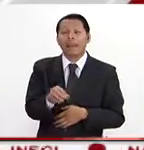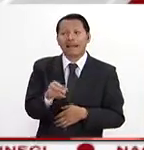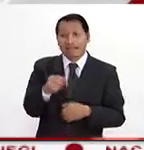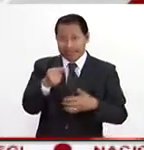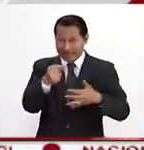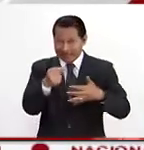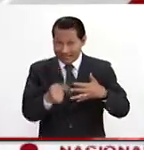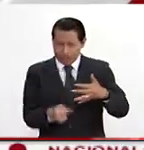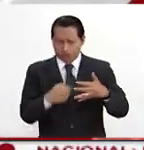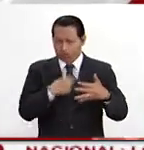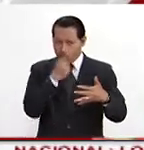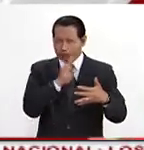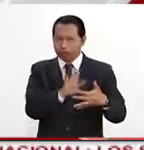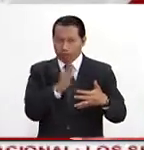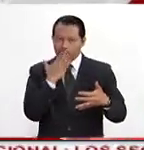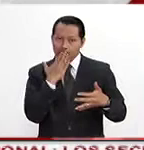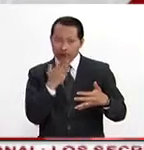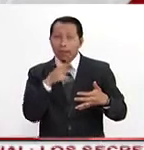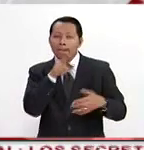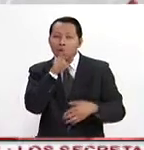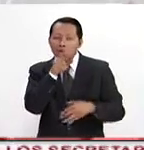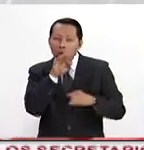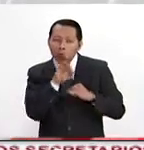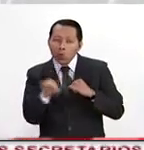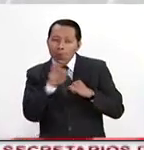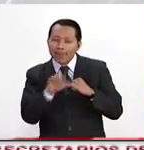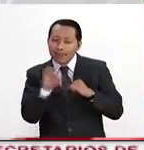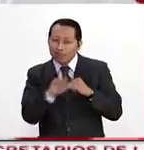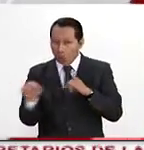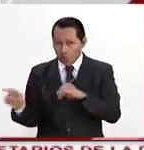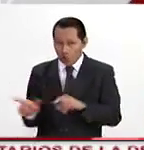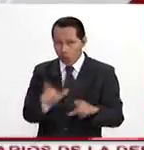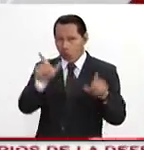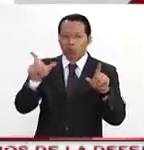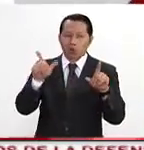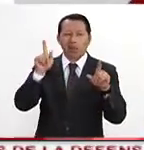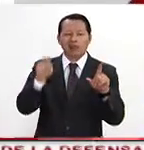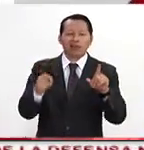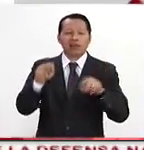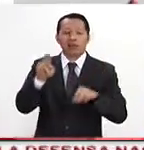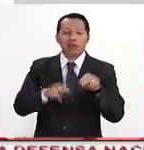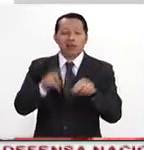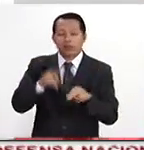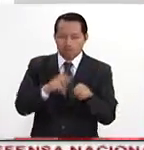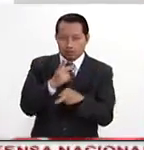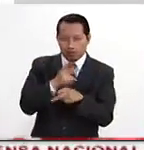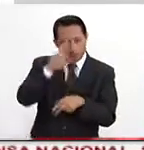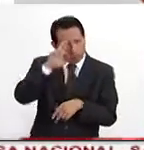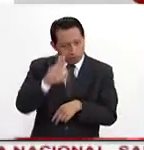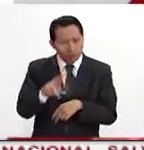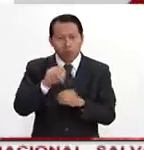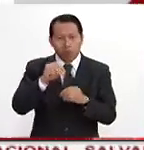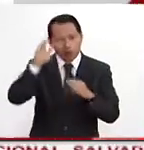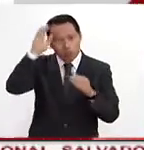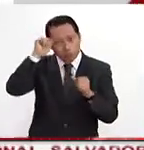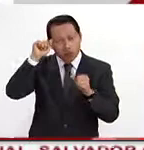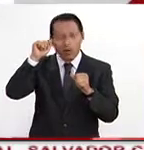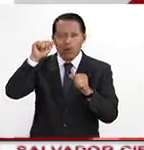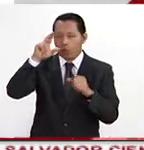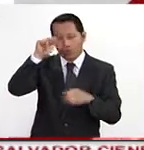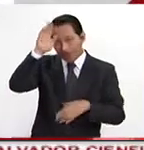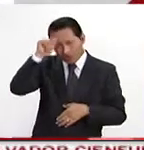no me preocupa un poquito el último gráfico claro que son nuestros niveles de tolerancia o acuerdo o en desacuerdo